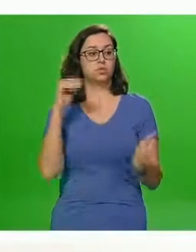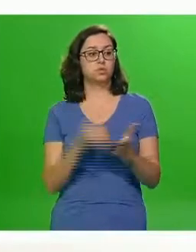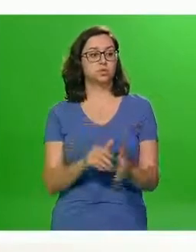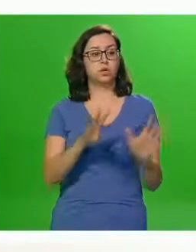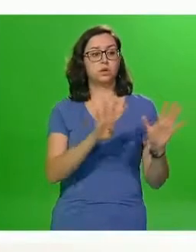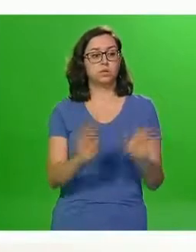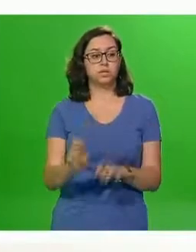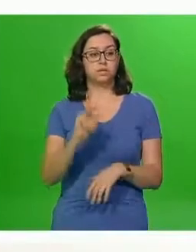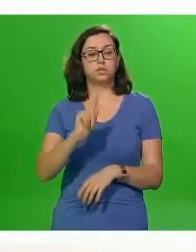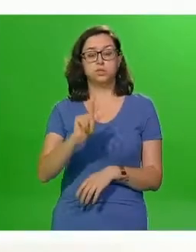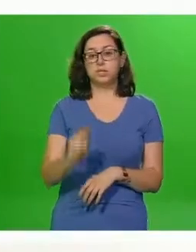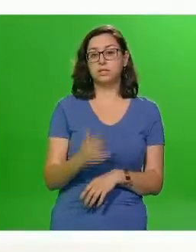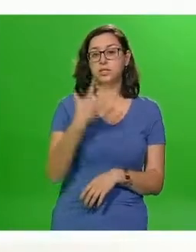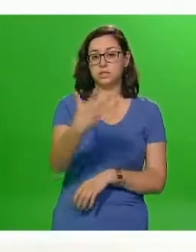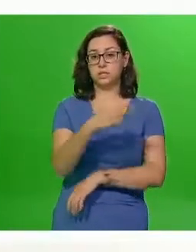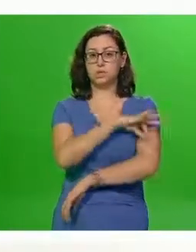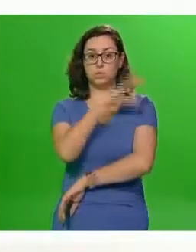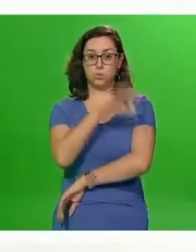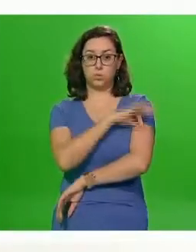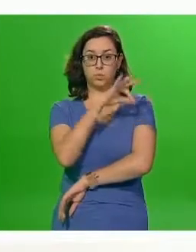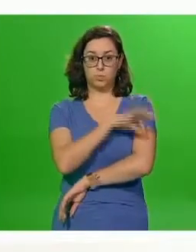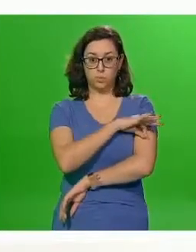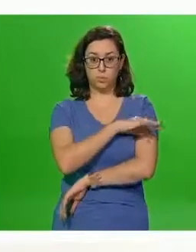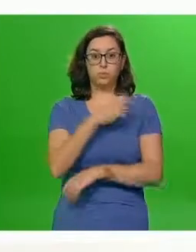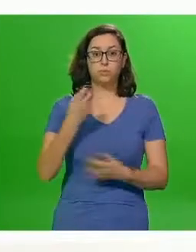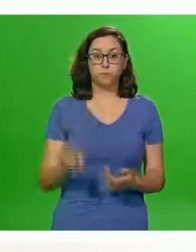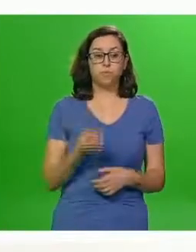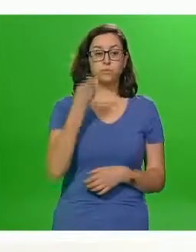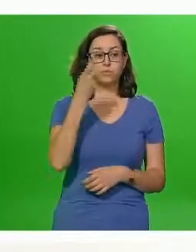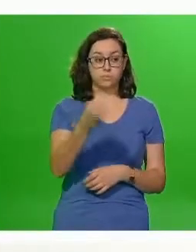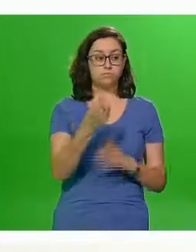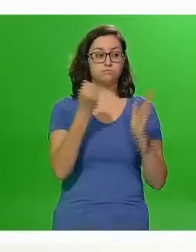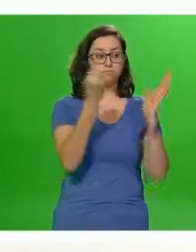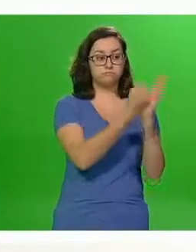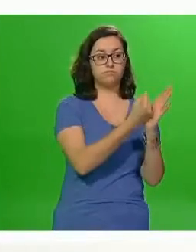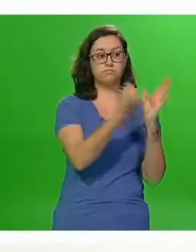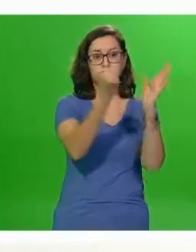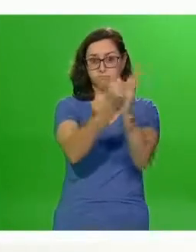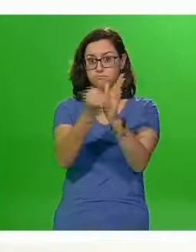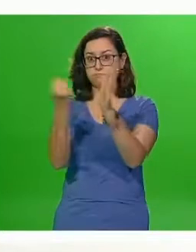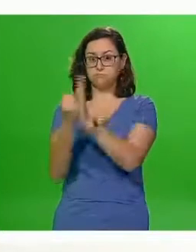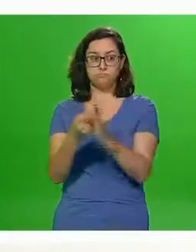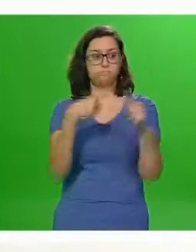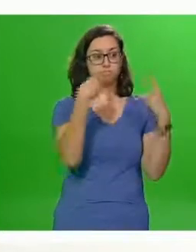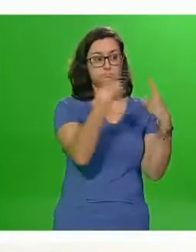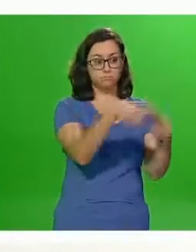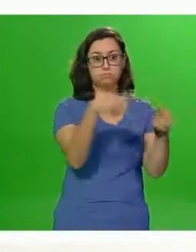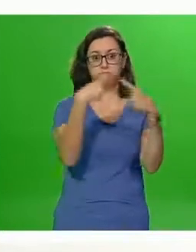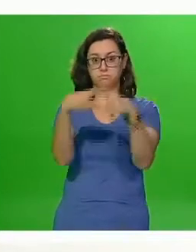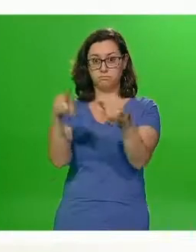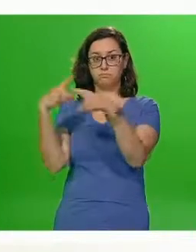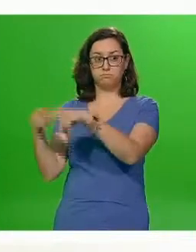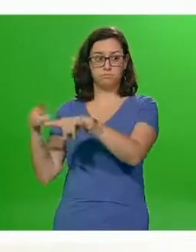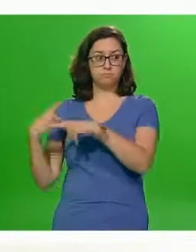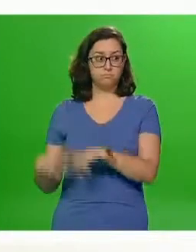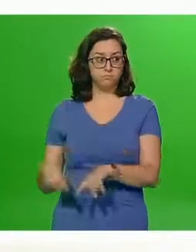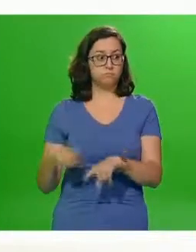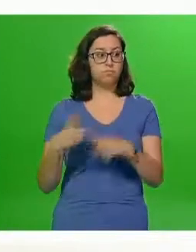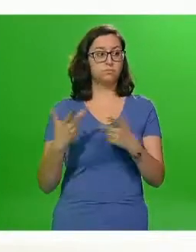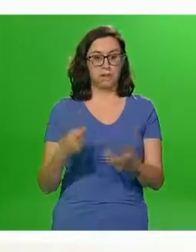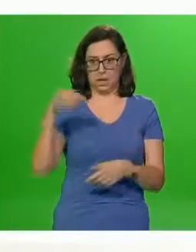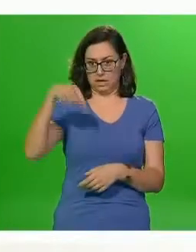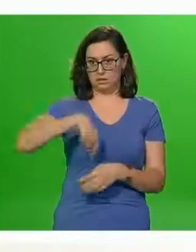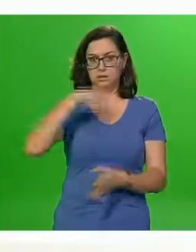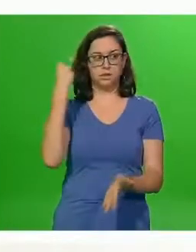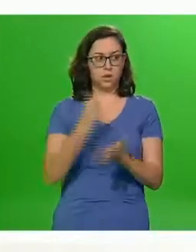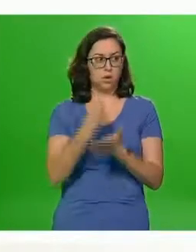37.692.975 dosis. Tenemos también desglosado esto por las diferentes marcas de vacunas autorizadas y aplicadas